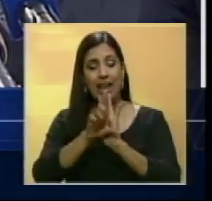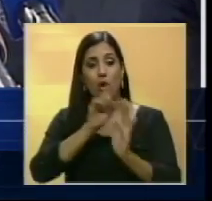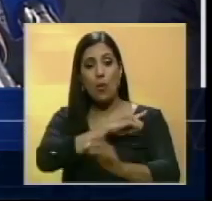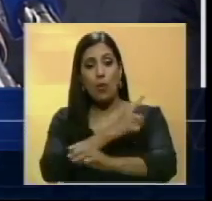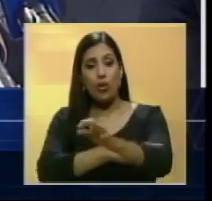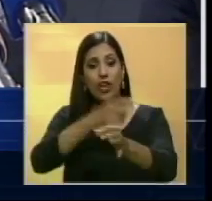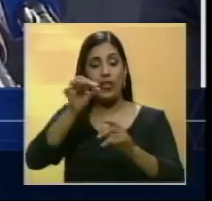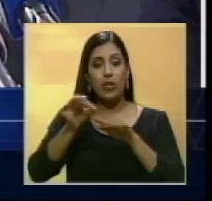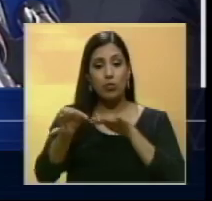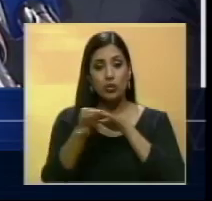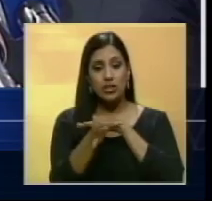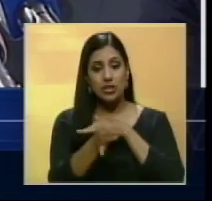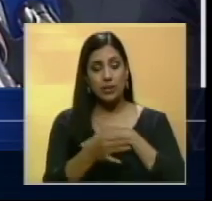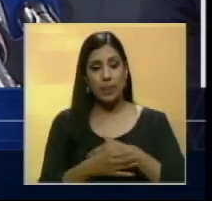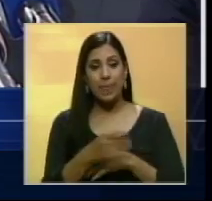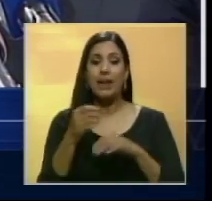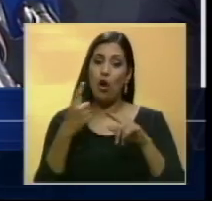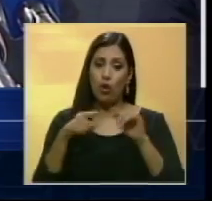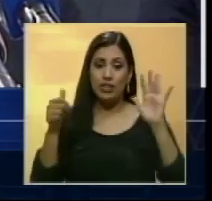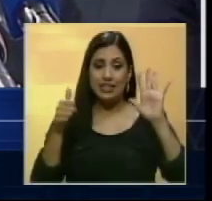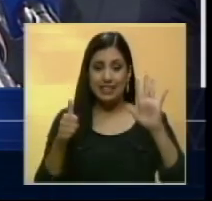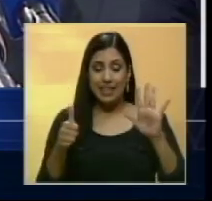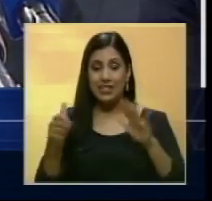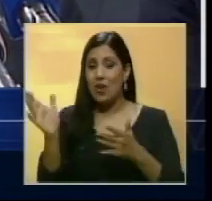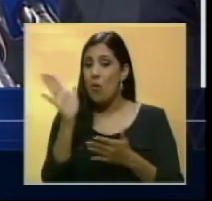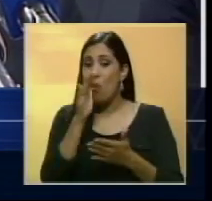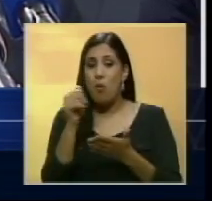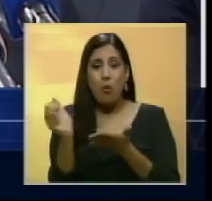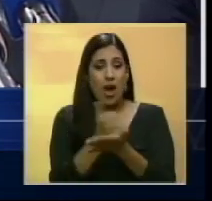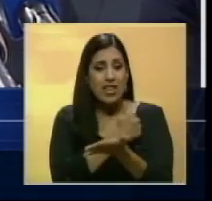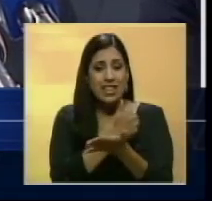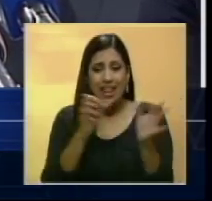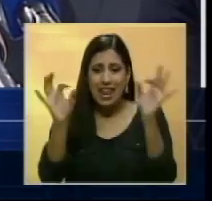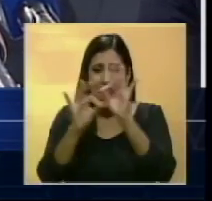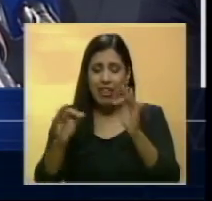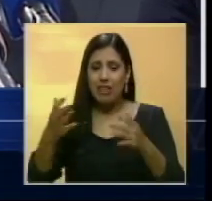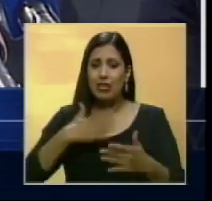Poder Municipal. Sexto, una ausencia absoluta de